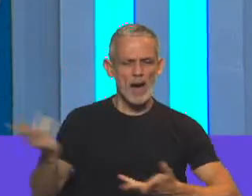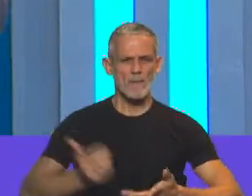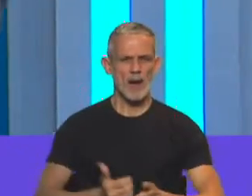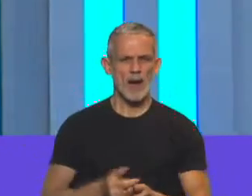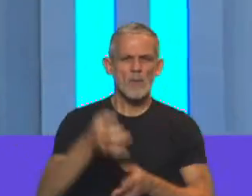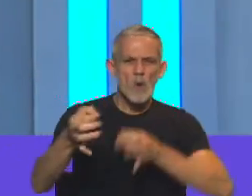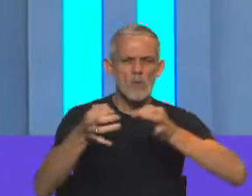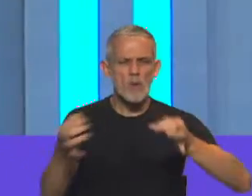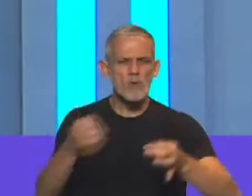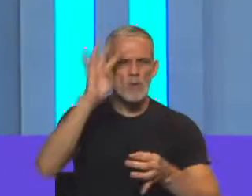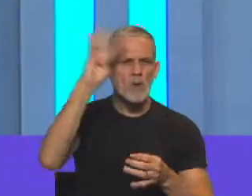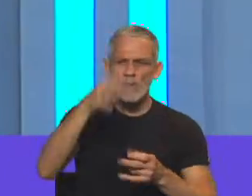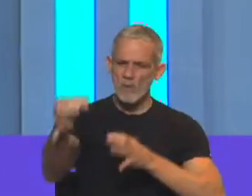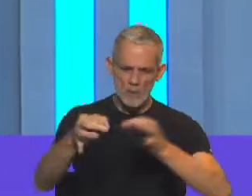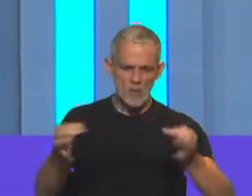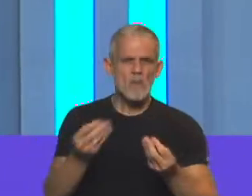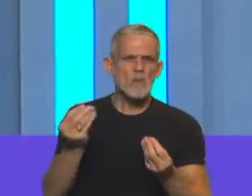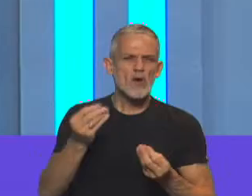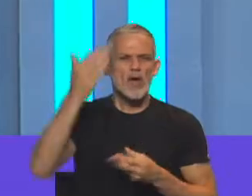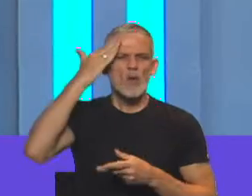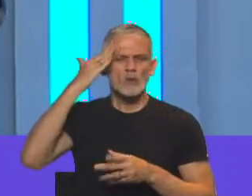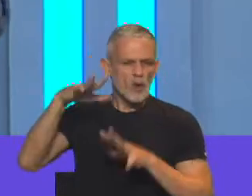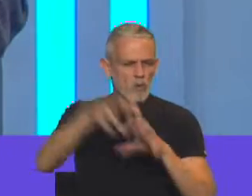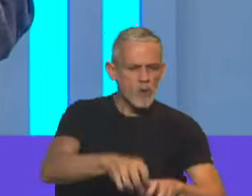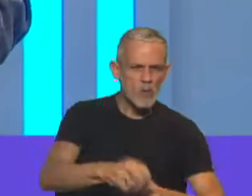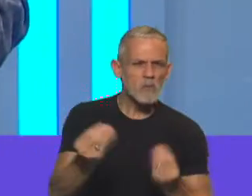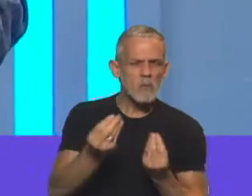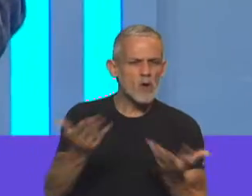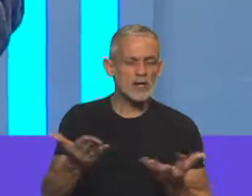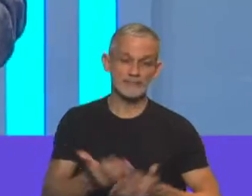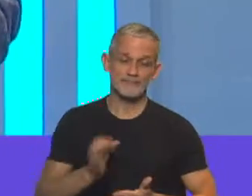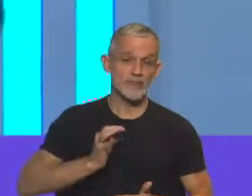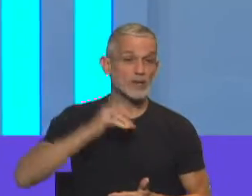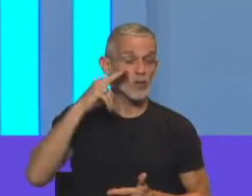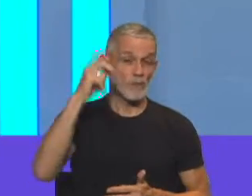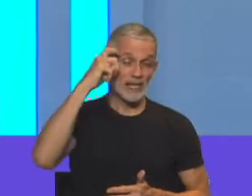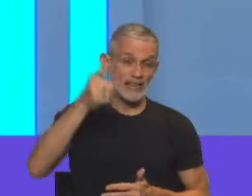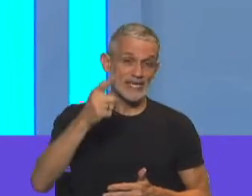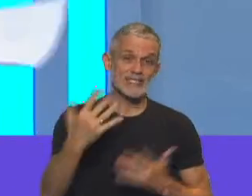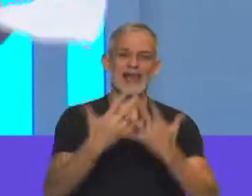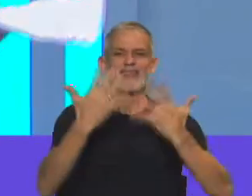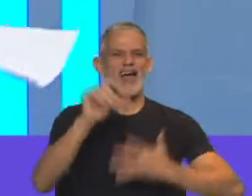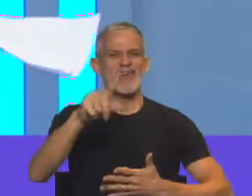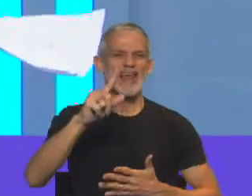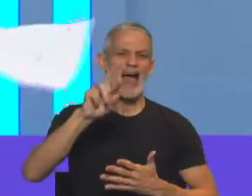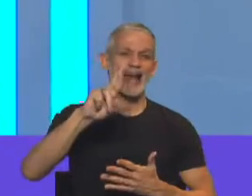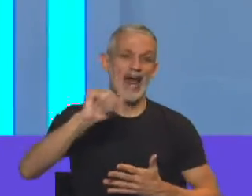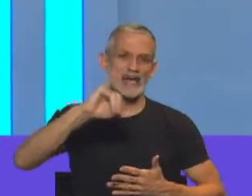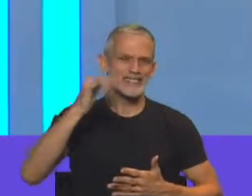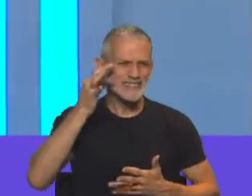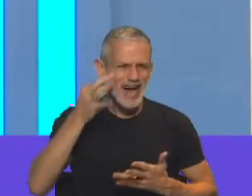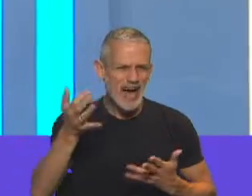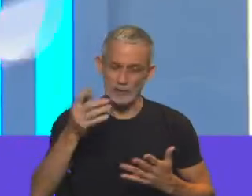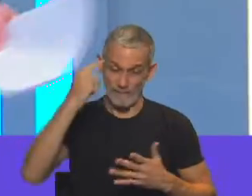intención de plantar una cultura bueno del 2010 el día de hoy que no es el día de la raza que es una locura